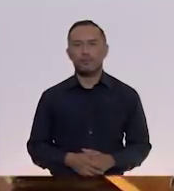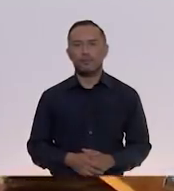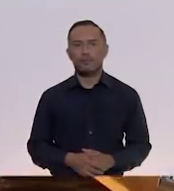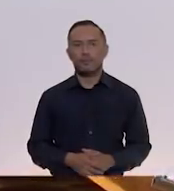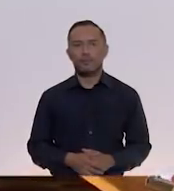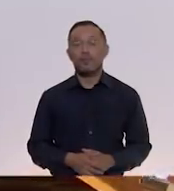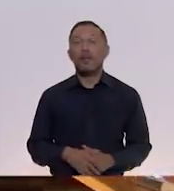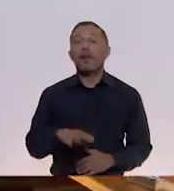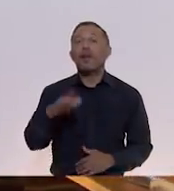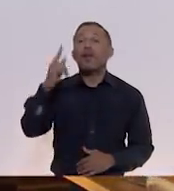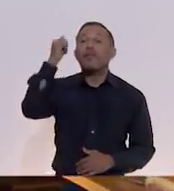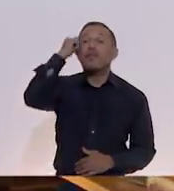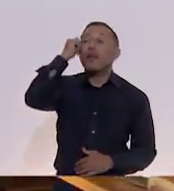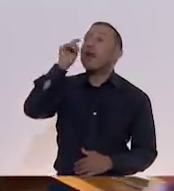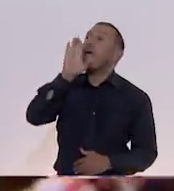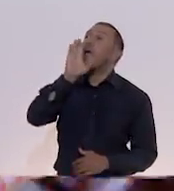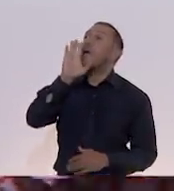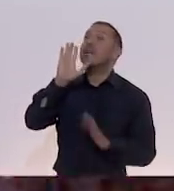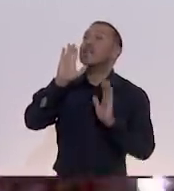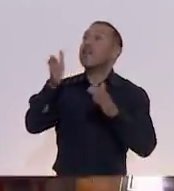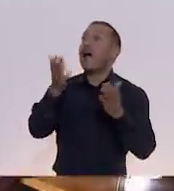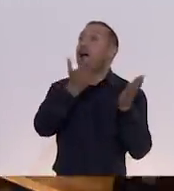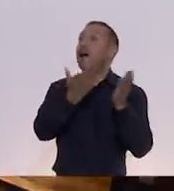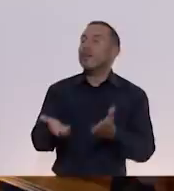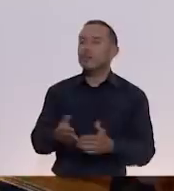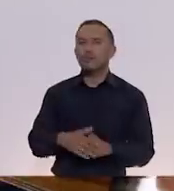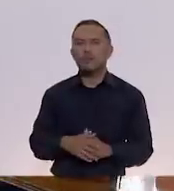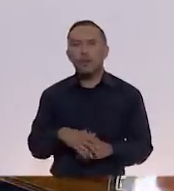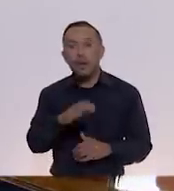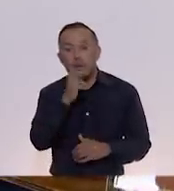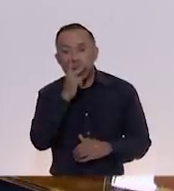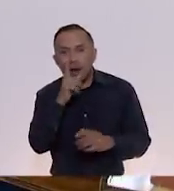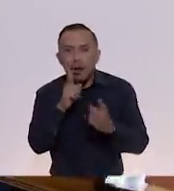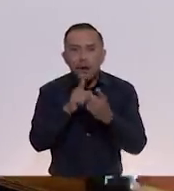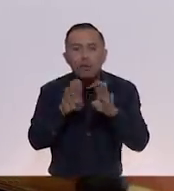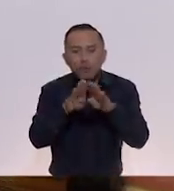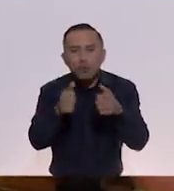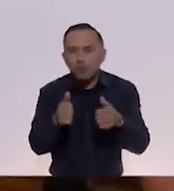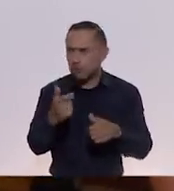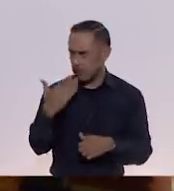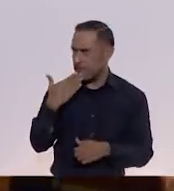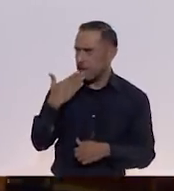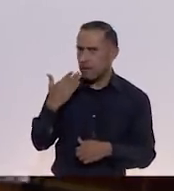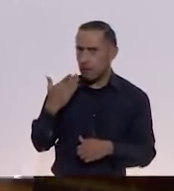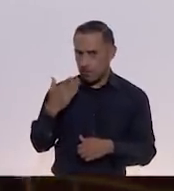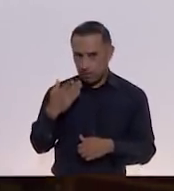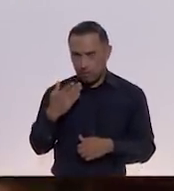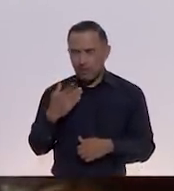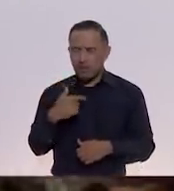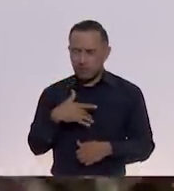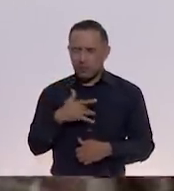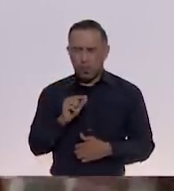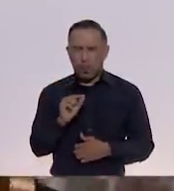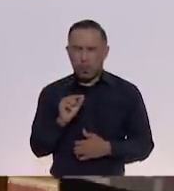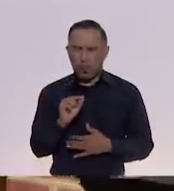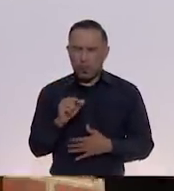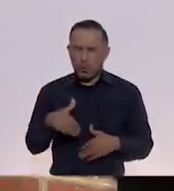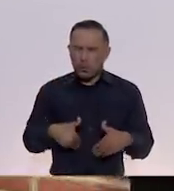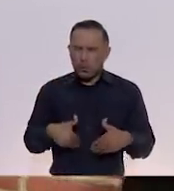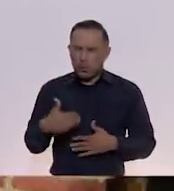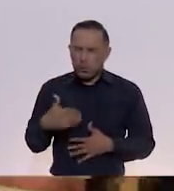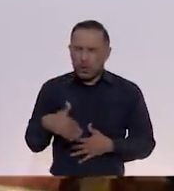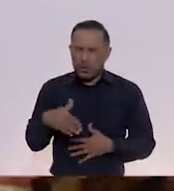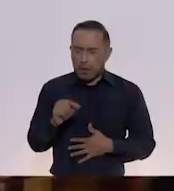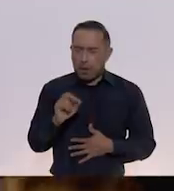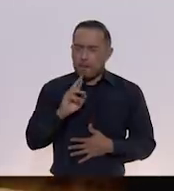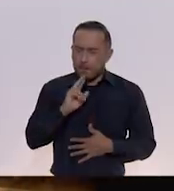Tere, ya llegaron. ¿Qué pasó, pa? ¿Cómo estás? Bien, hijo. ¿Sí? Todavía un poquito amolado, pero ahí vamos. Tráete la